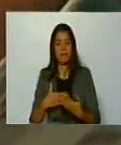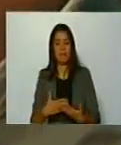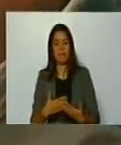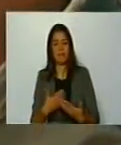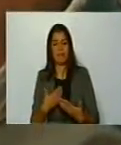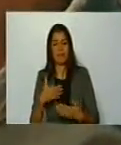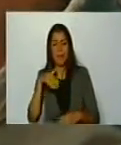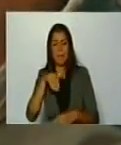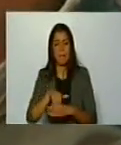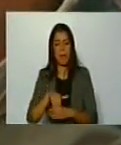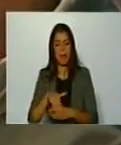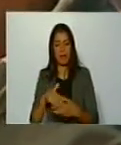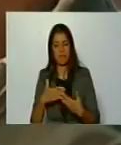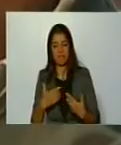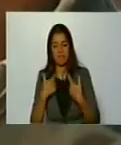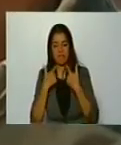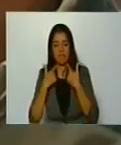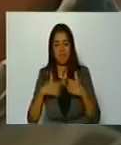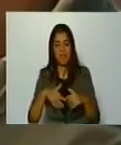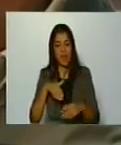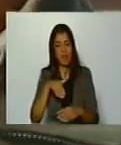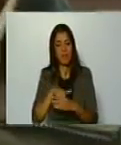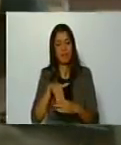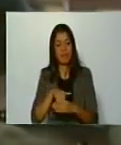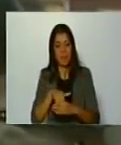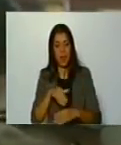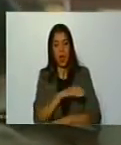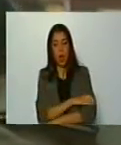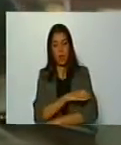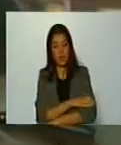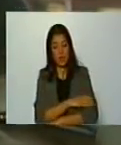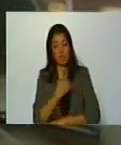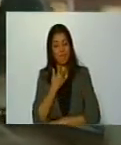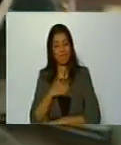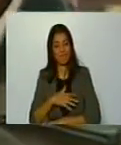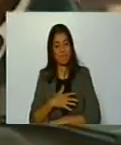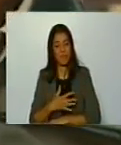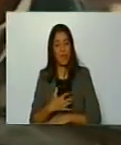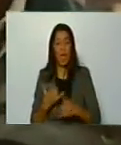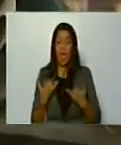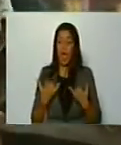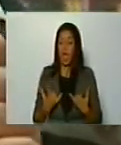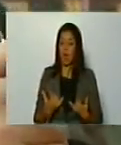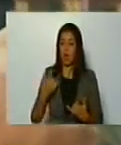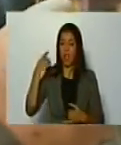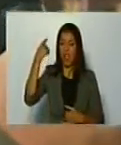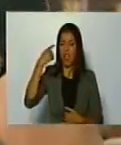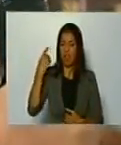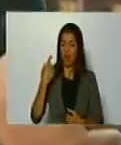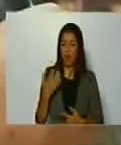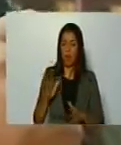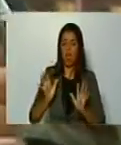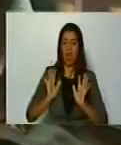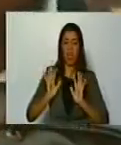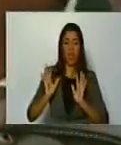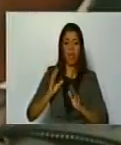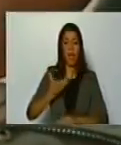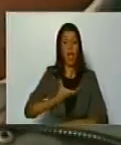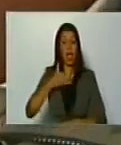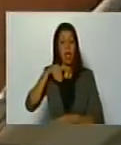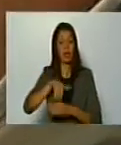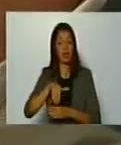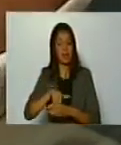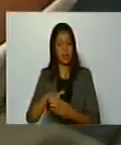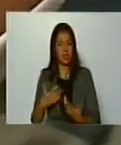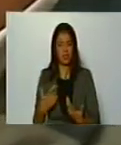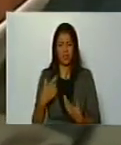referéndum. Perdieron. Y ahora, como cosa de locos, deciden no ir a las elecciones municipales. En verdad